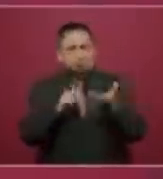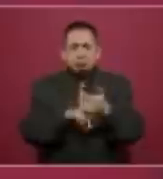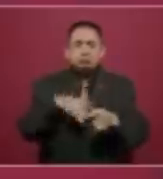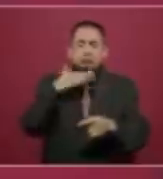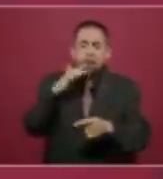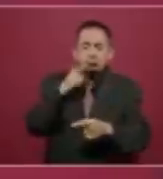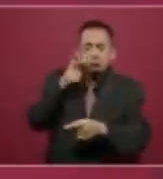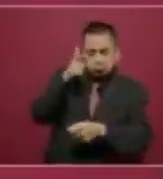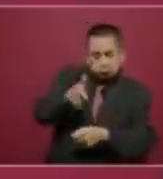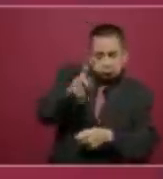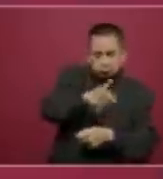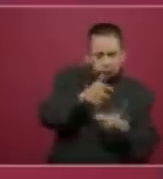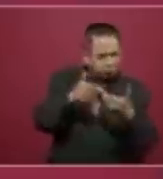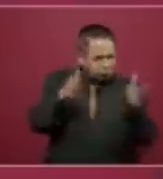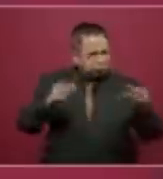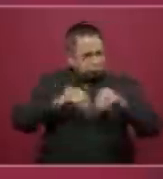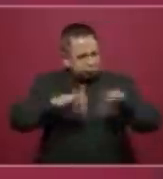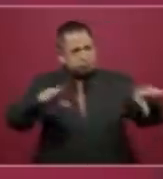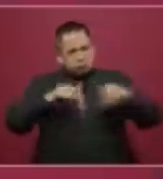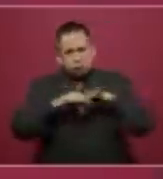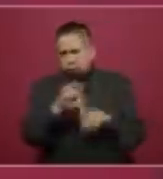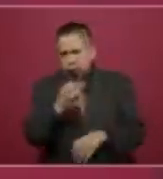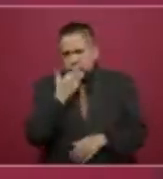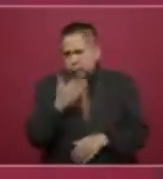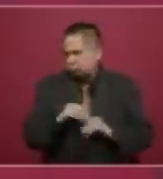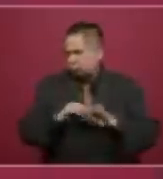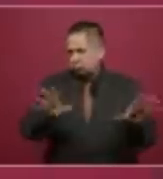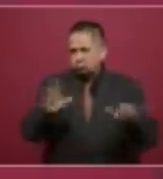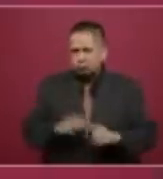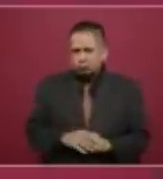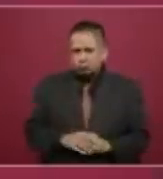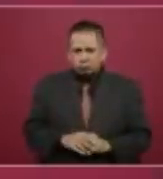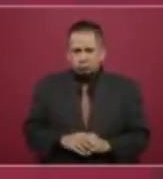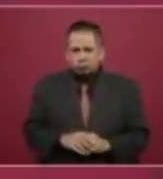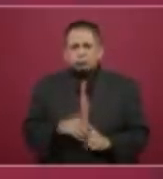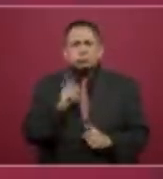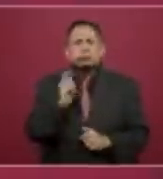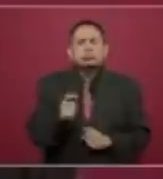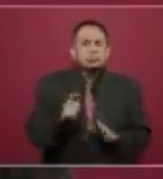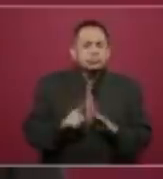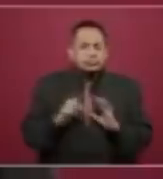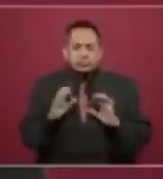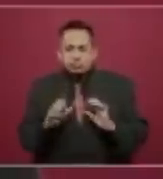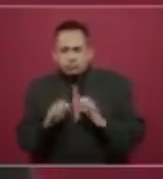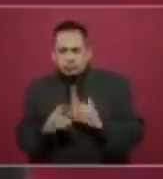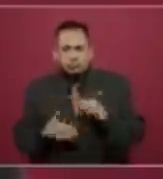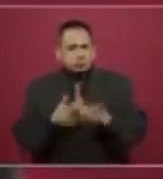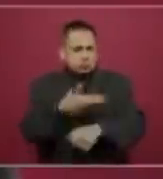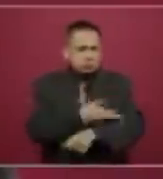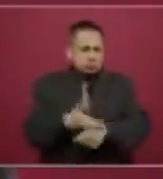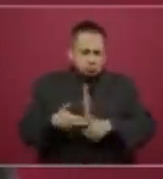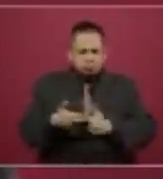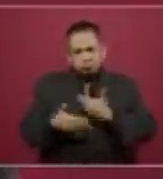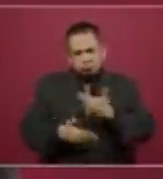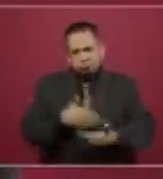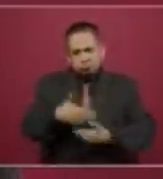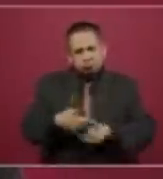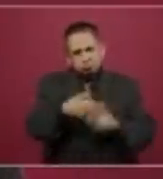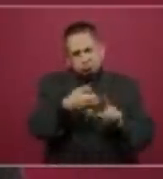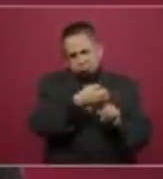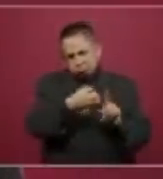bueno. Nada más lo único que hay que hacer es cuidar los procedimientos